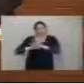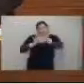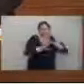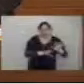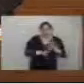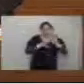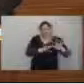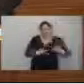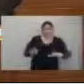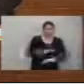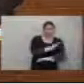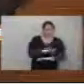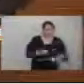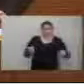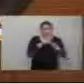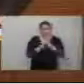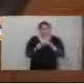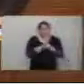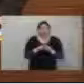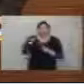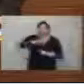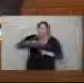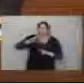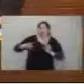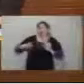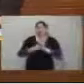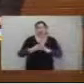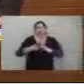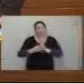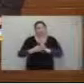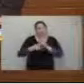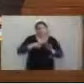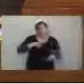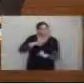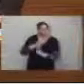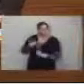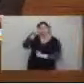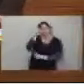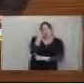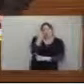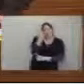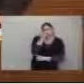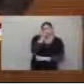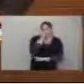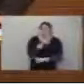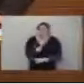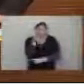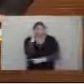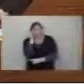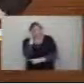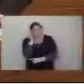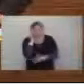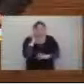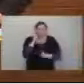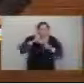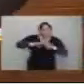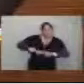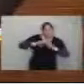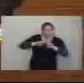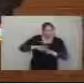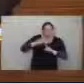escuela rural, poniendo en el centro el interés y educación de los niños y las niñas, analizando los distintos aspectos que inciden en el mismo, según